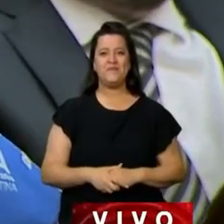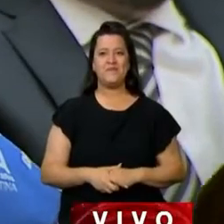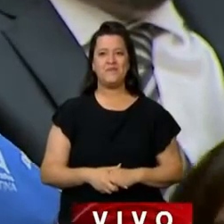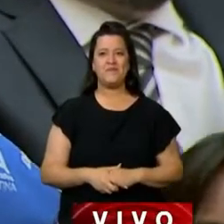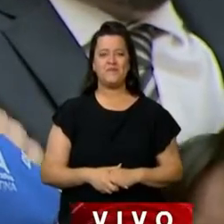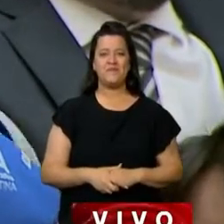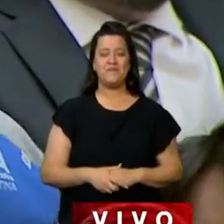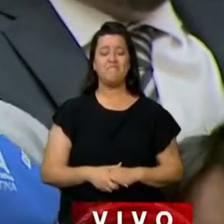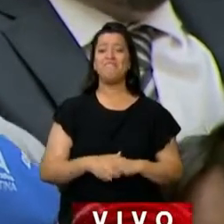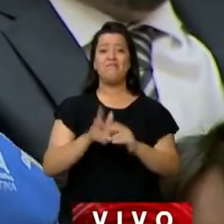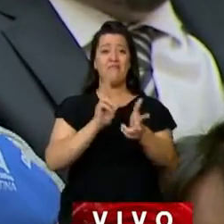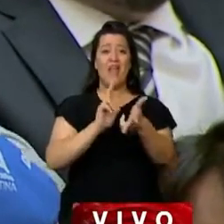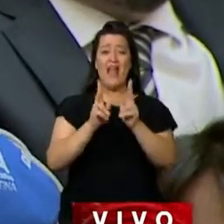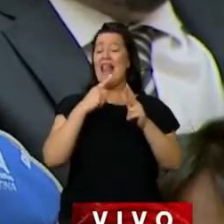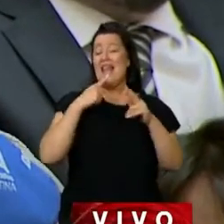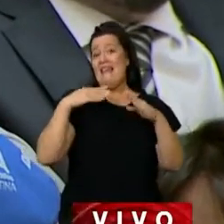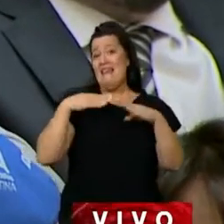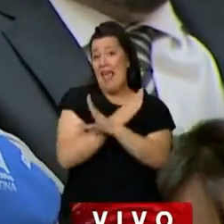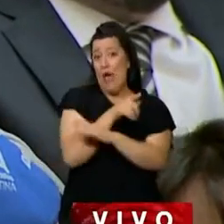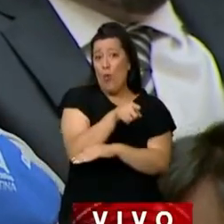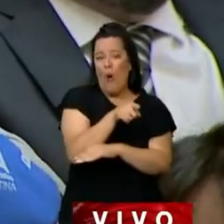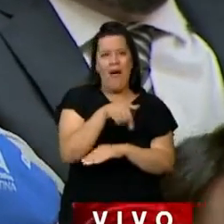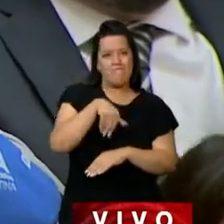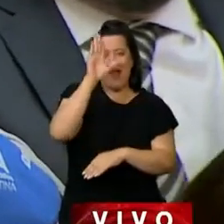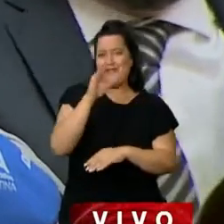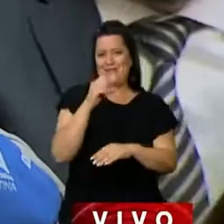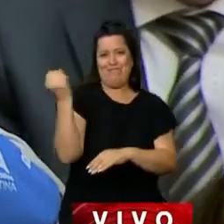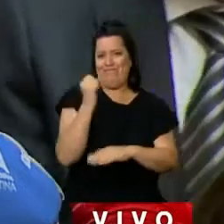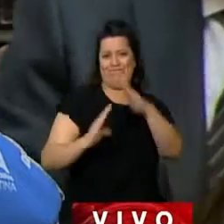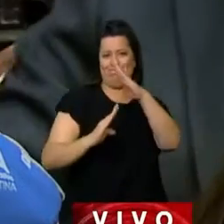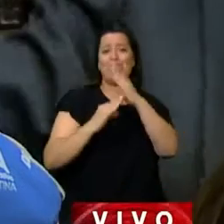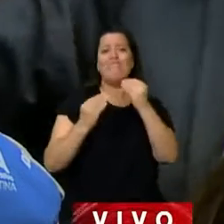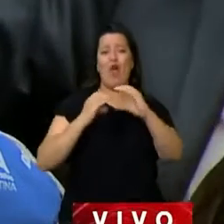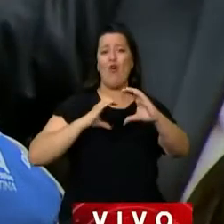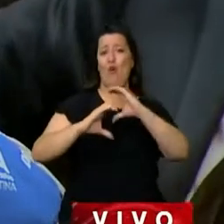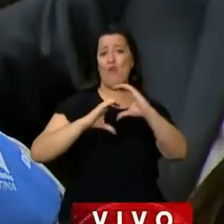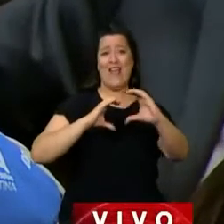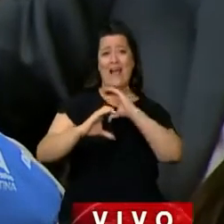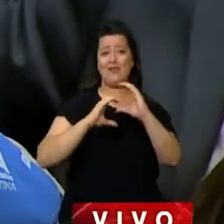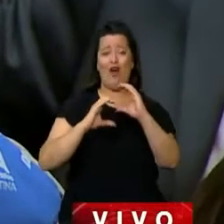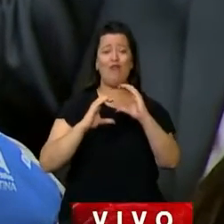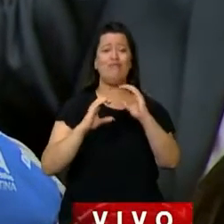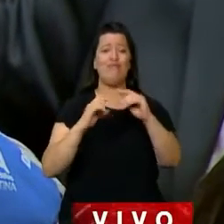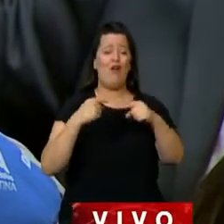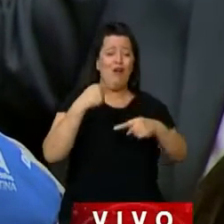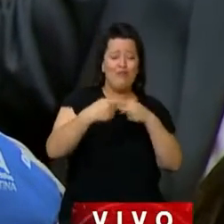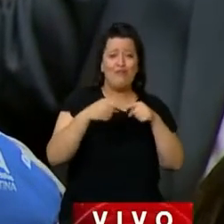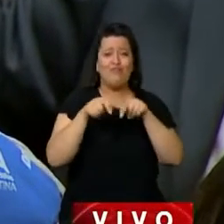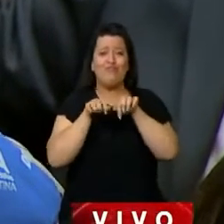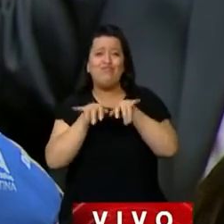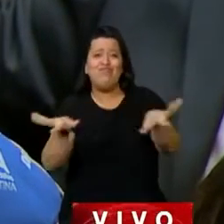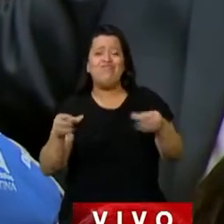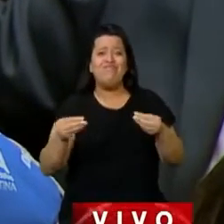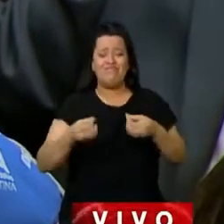La lengua es el principal canal de comunicación por el que se transmiten ideas,